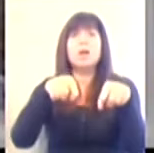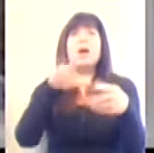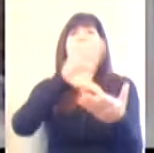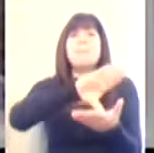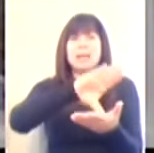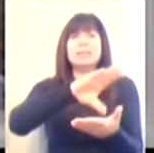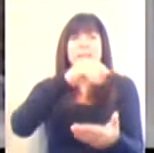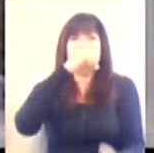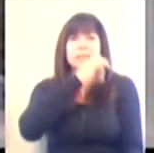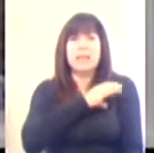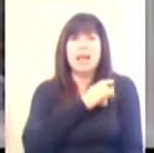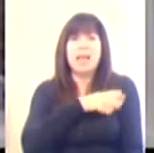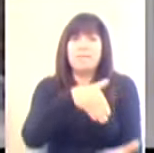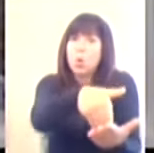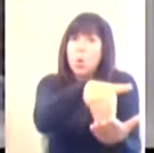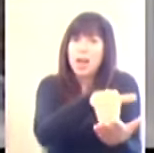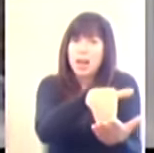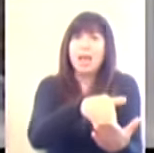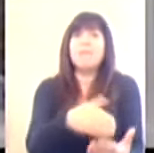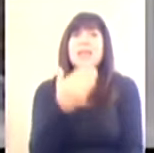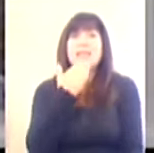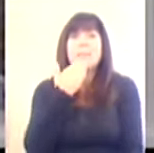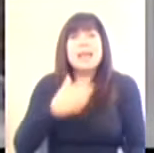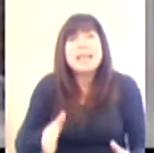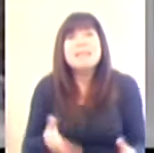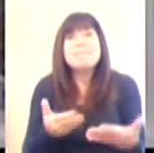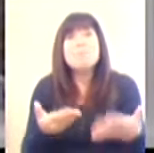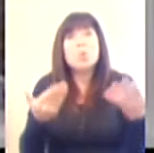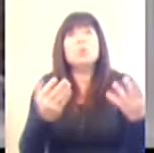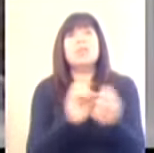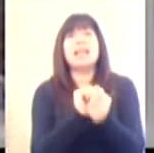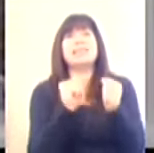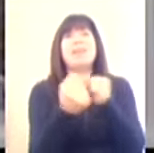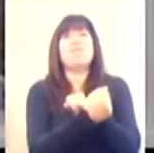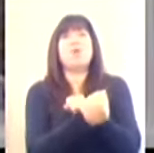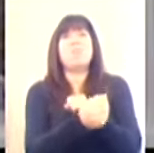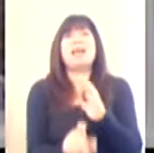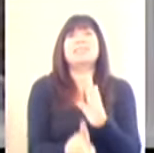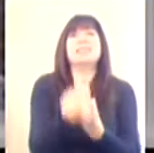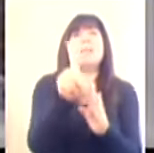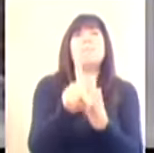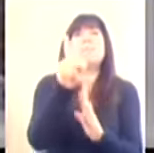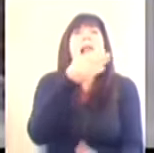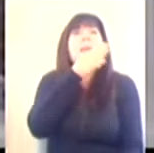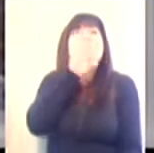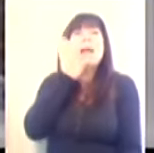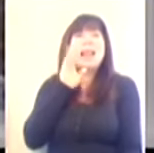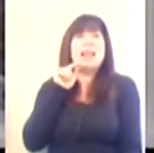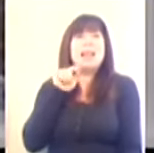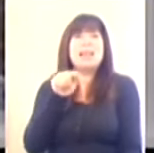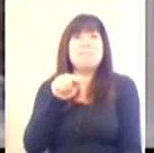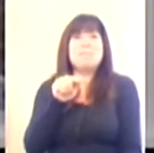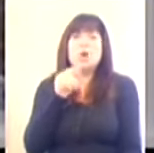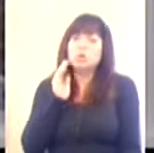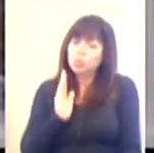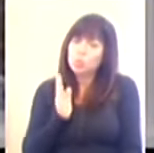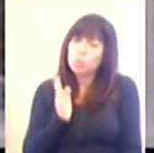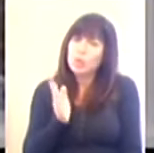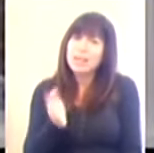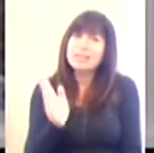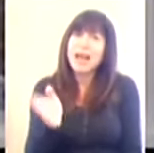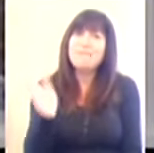es altamente vulnerable, sino también para impulsar nuestra transformación a un desarrollo más limpio,